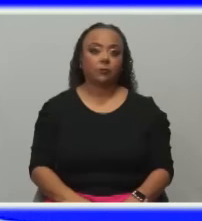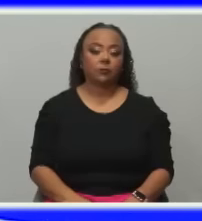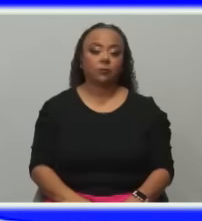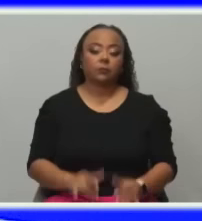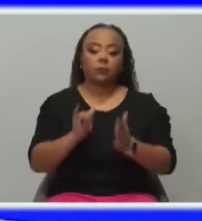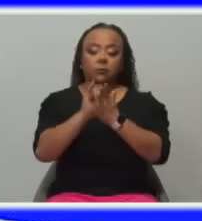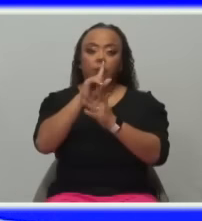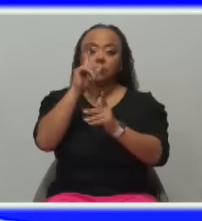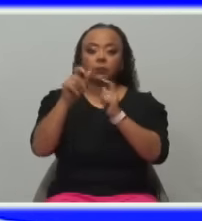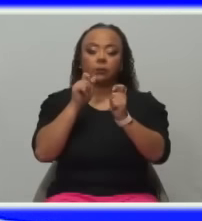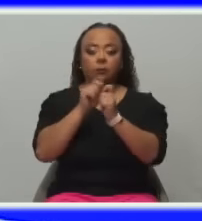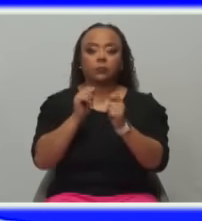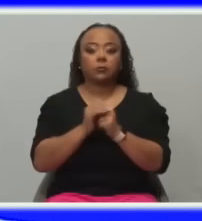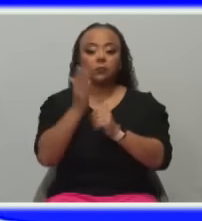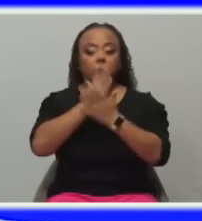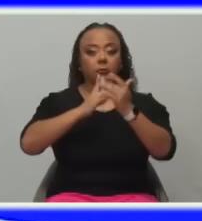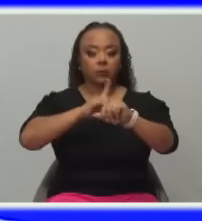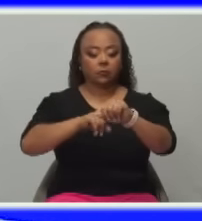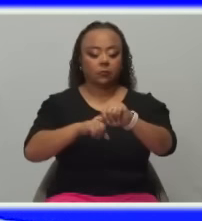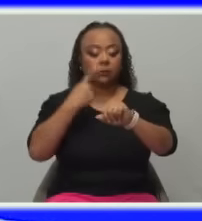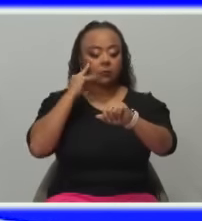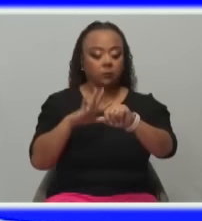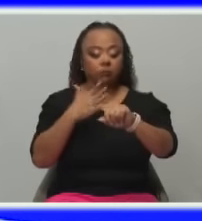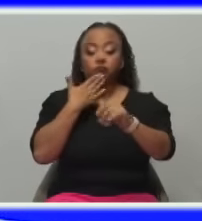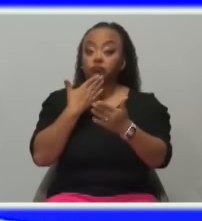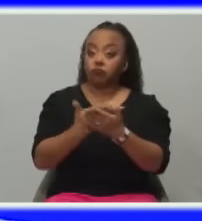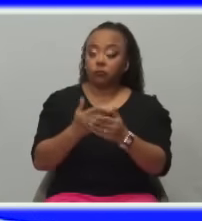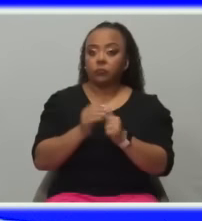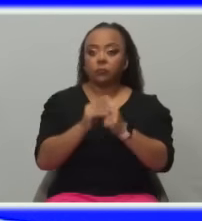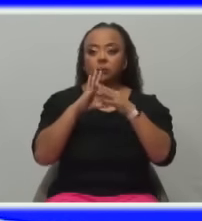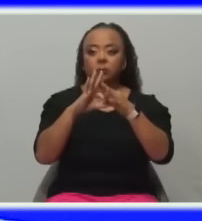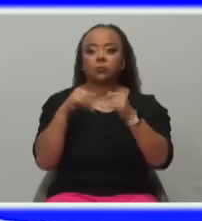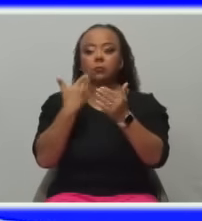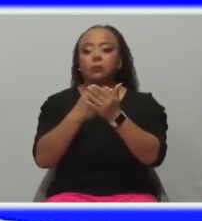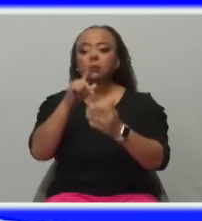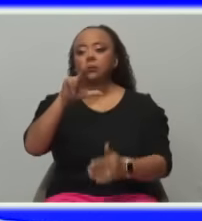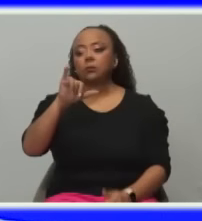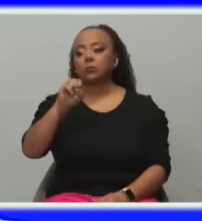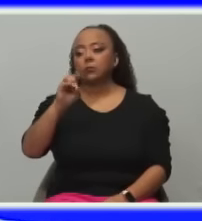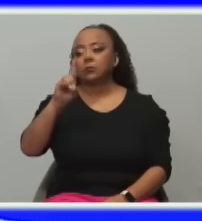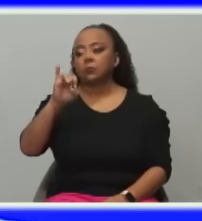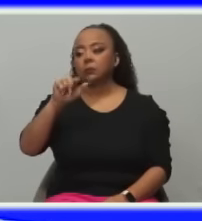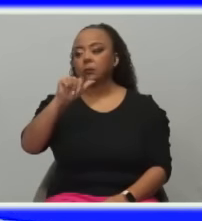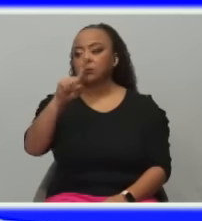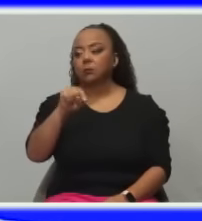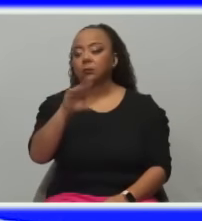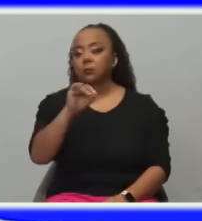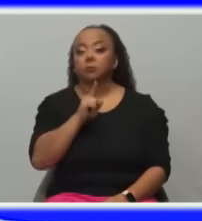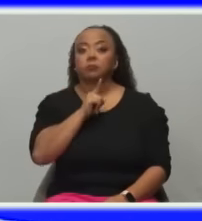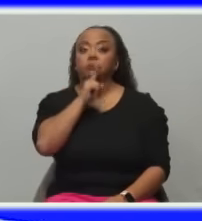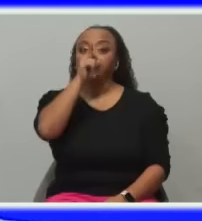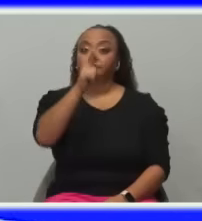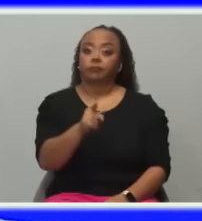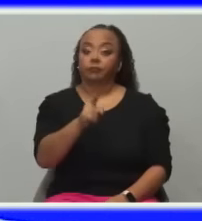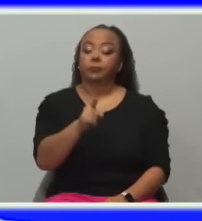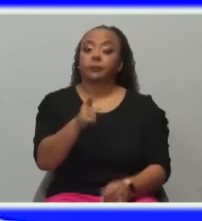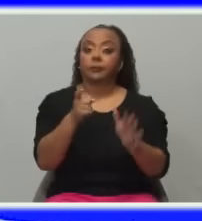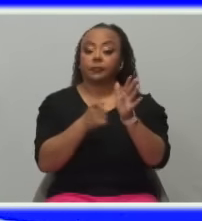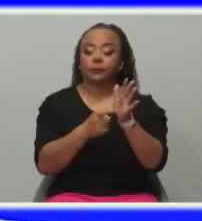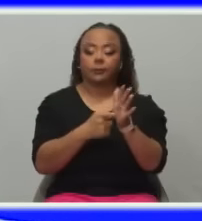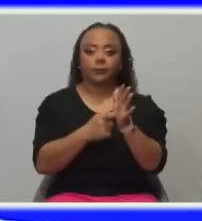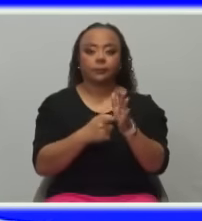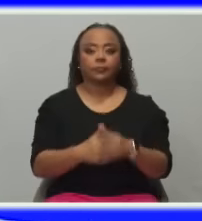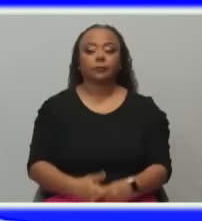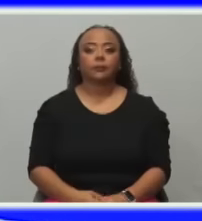punto que en su momento parecía atractivo en cuanto a la llegada de Luis Díaz y y realmente es una deuda